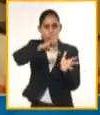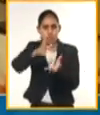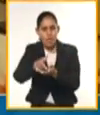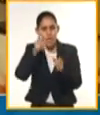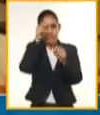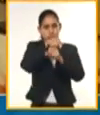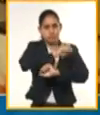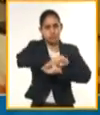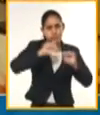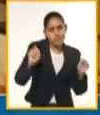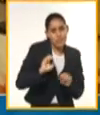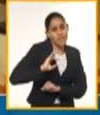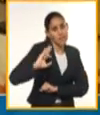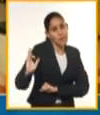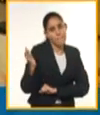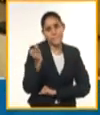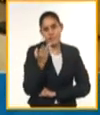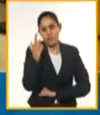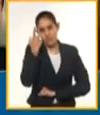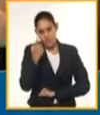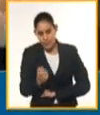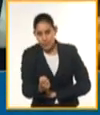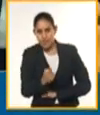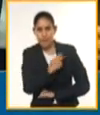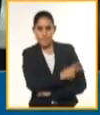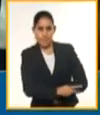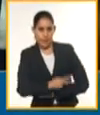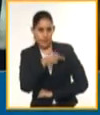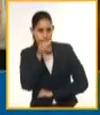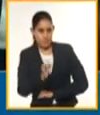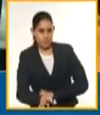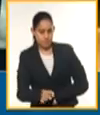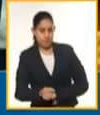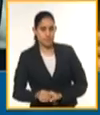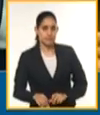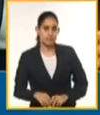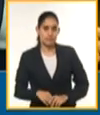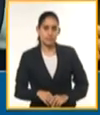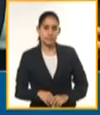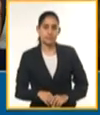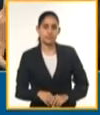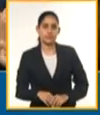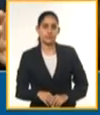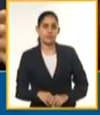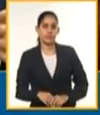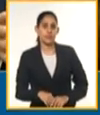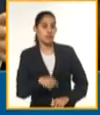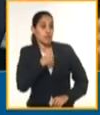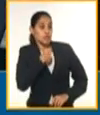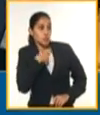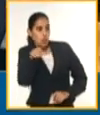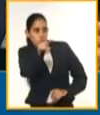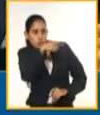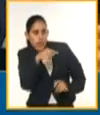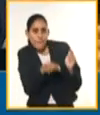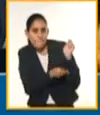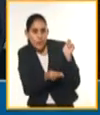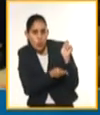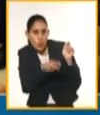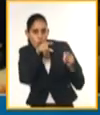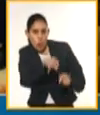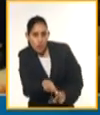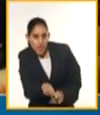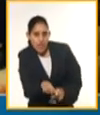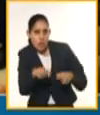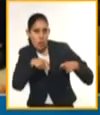es irrespetuoso hacia este país. I've empowered you to be a tough guy. Te he dado poder para ser un chico duro y no lo serías